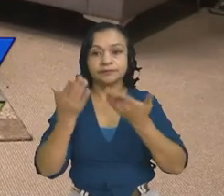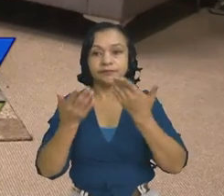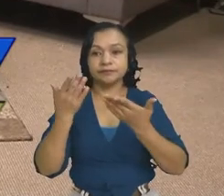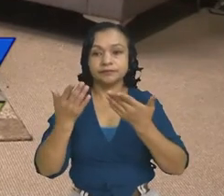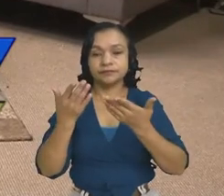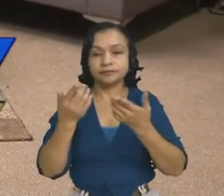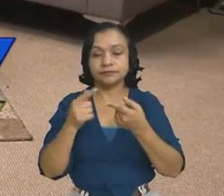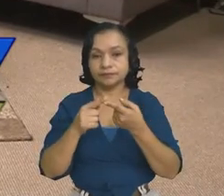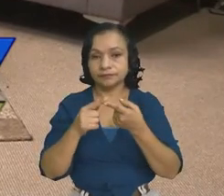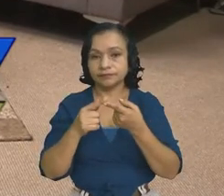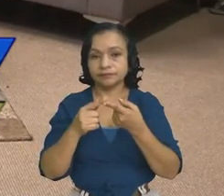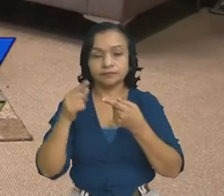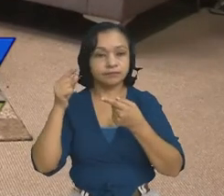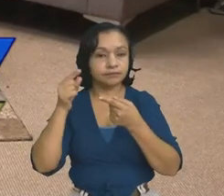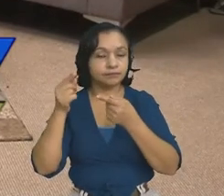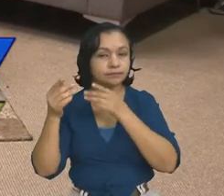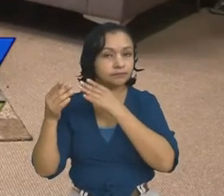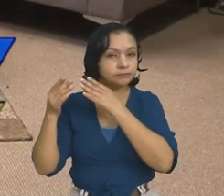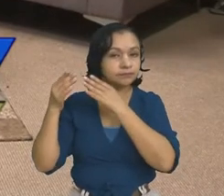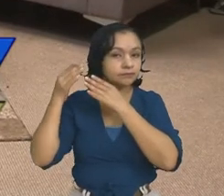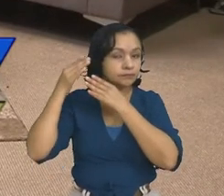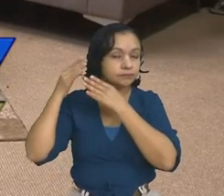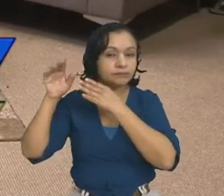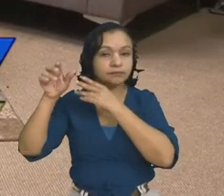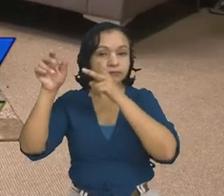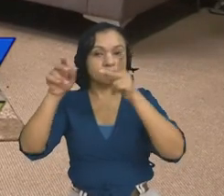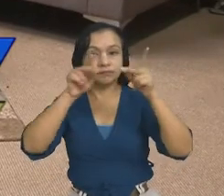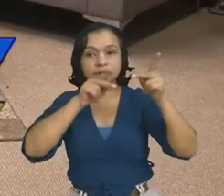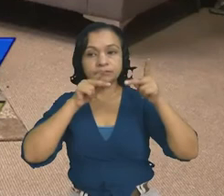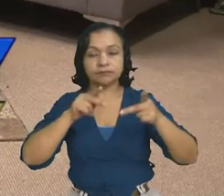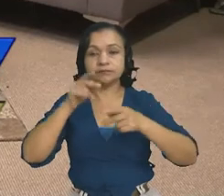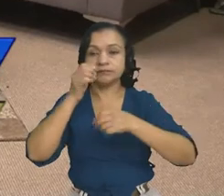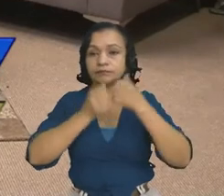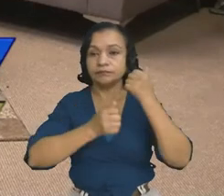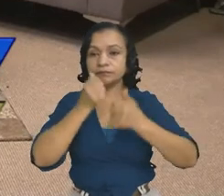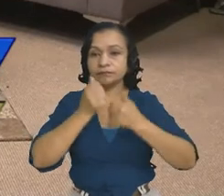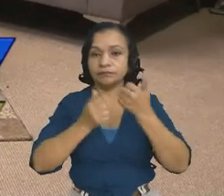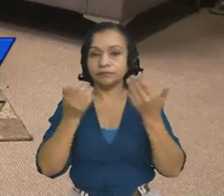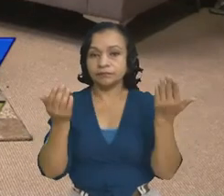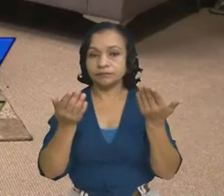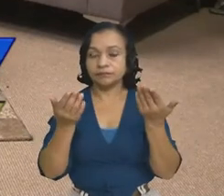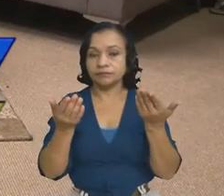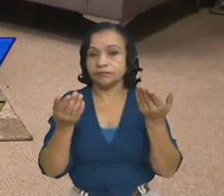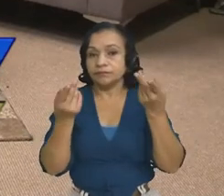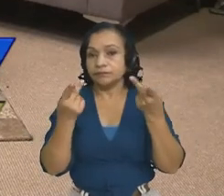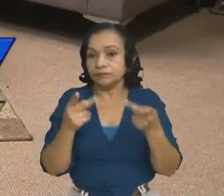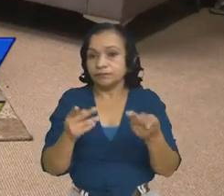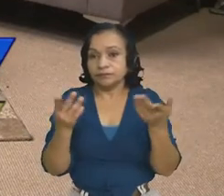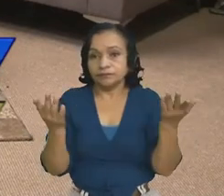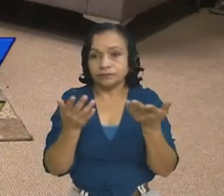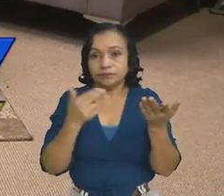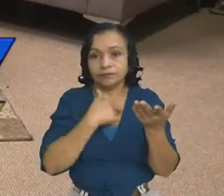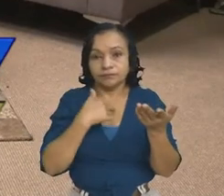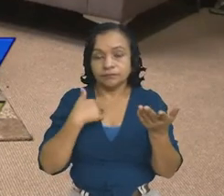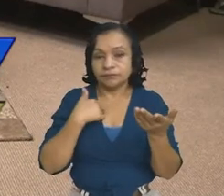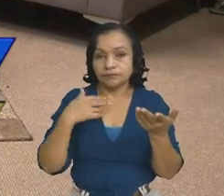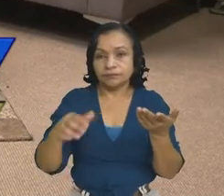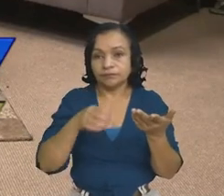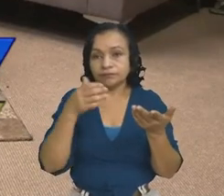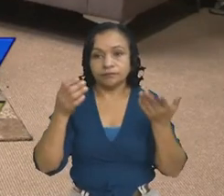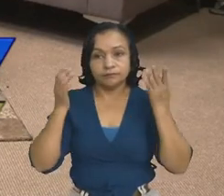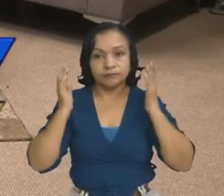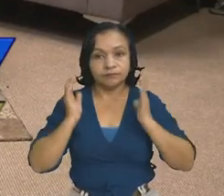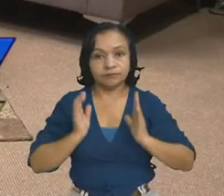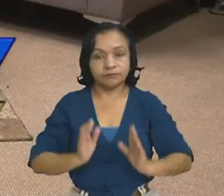medidas de usar no aislantes para el ruido, porque no solamente esto afecta el hecho de perder la audición, sino que también genera otro tipo de situaciones,